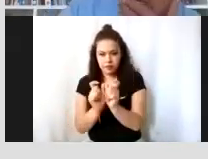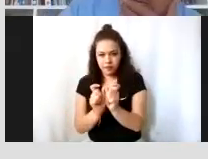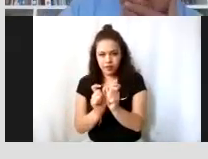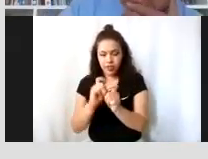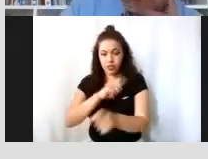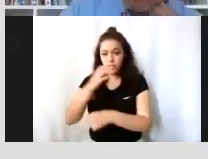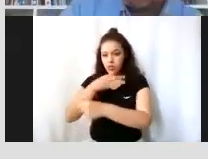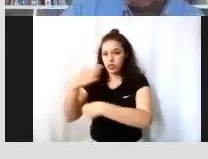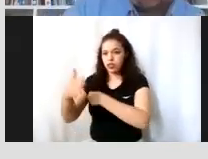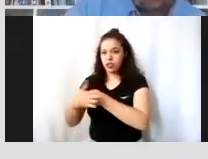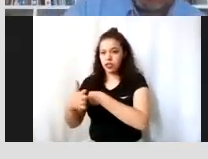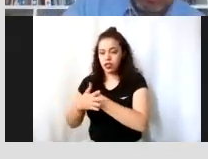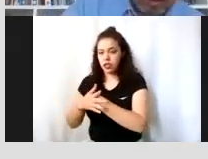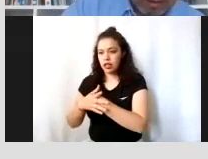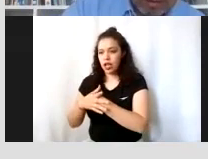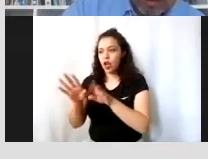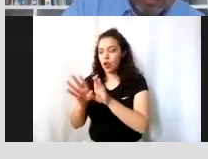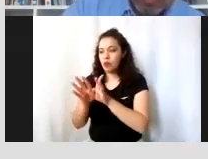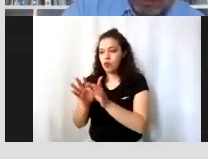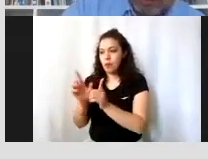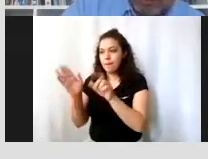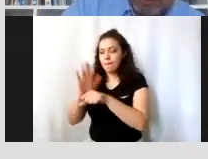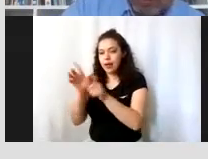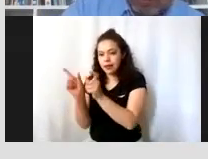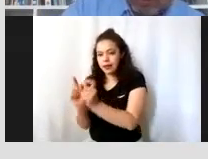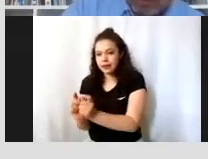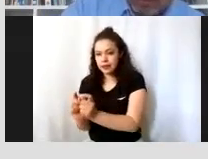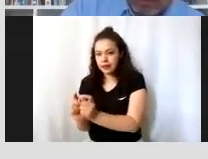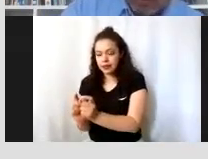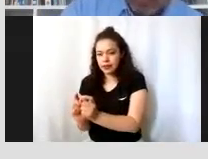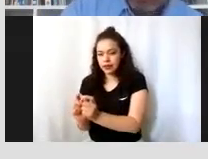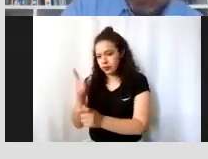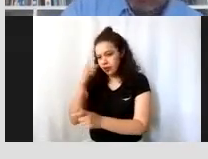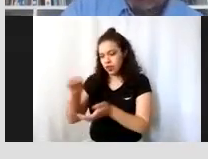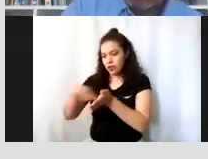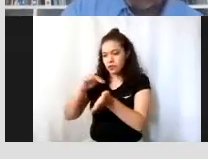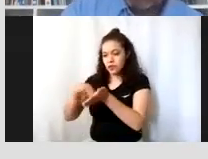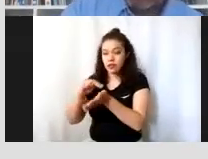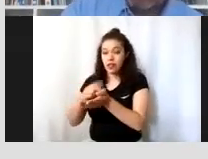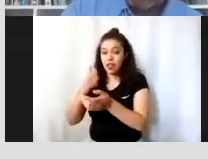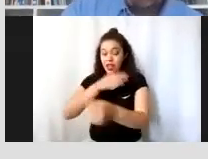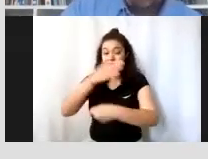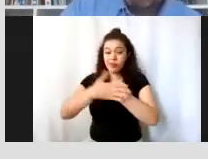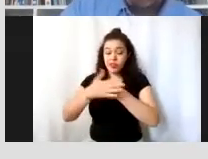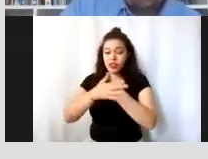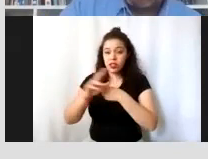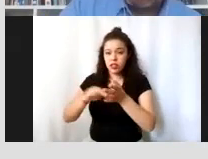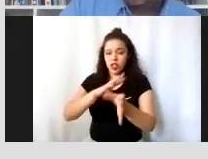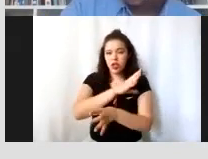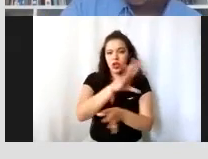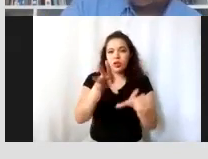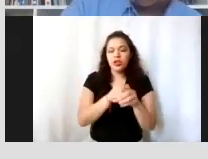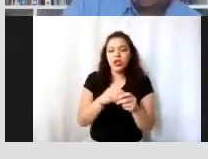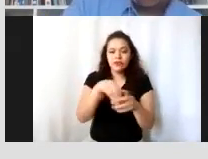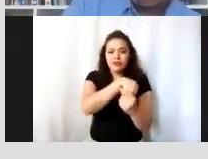aviso de privacidad corto. Como el corto sí. Es para efecto de que nos lo firmen, porque en el aviso de privacidad completo no hay espacio